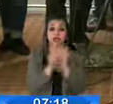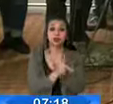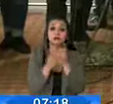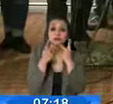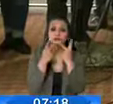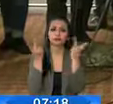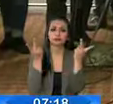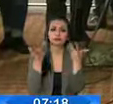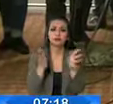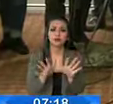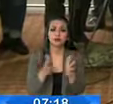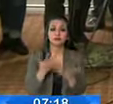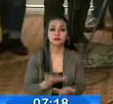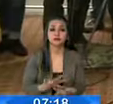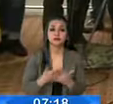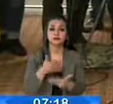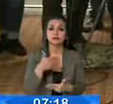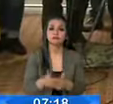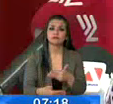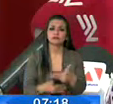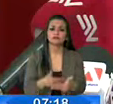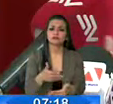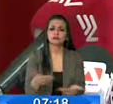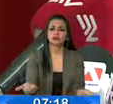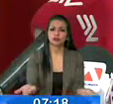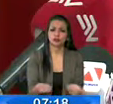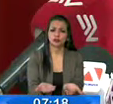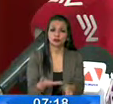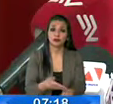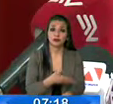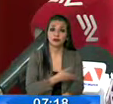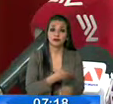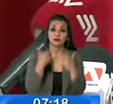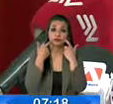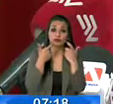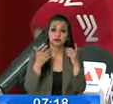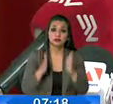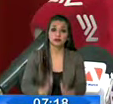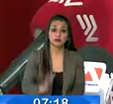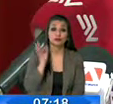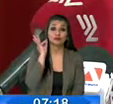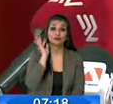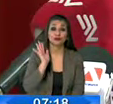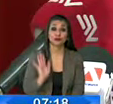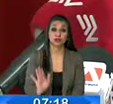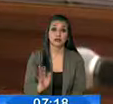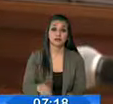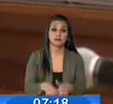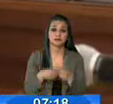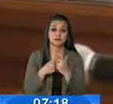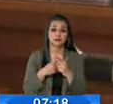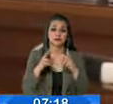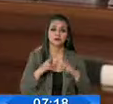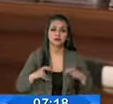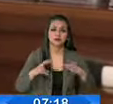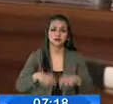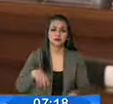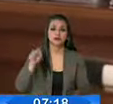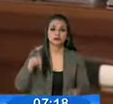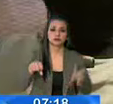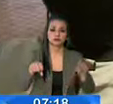se espera conocer cuáles serán los pasos a seguir tras la decisión de la fiscal subrogante Tania Moreno de iniciar una indagación en este